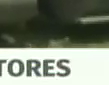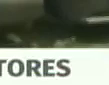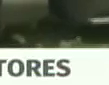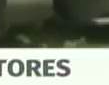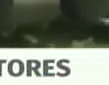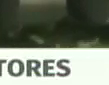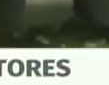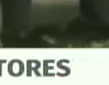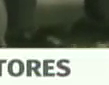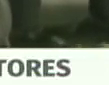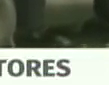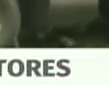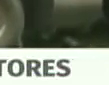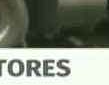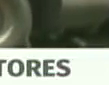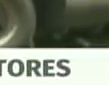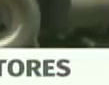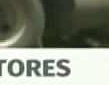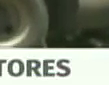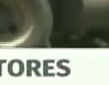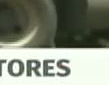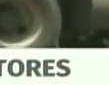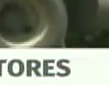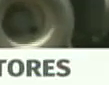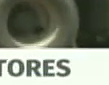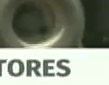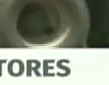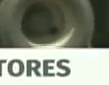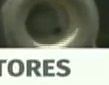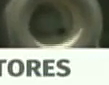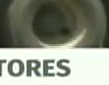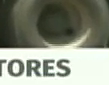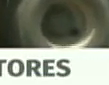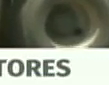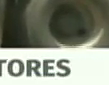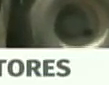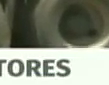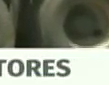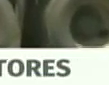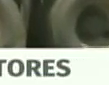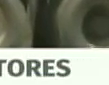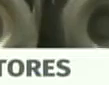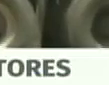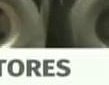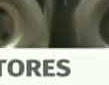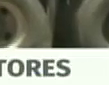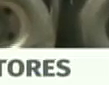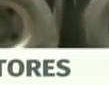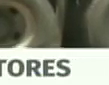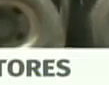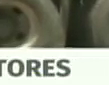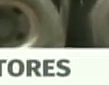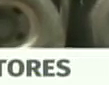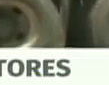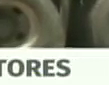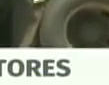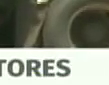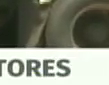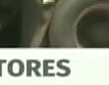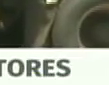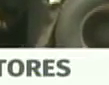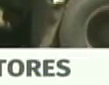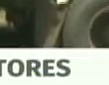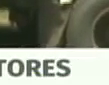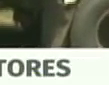patria va al campo y es una estrategia que va a permitir garantizar que los pequeños menos tenga más accesible